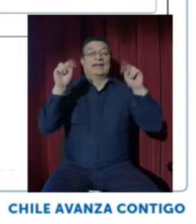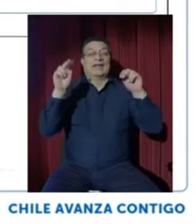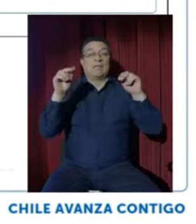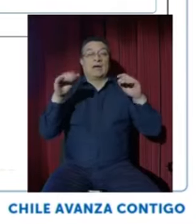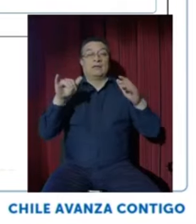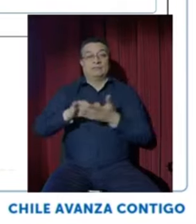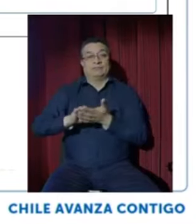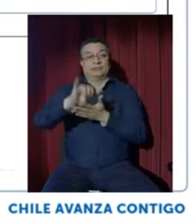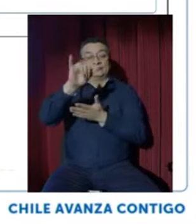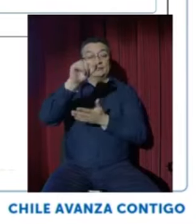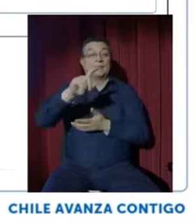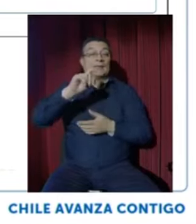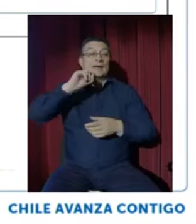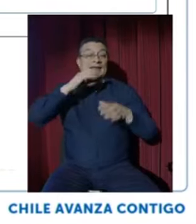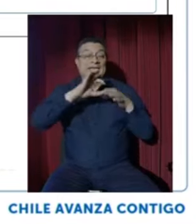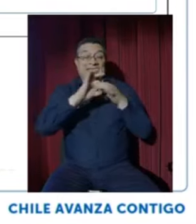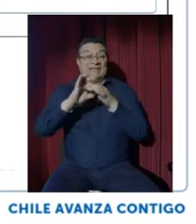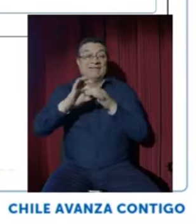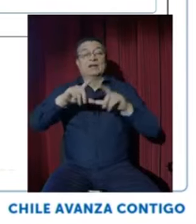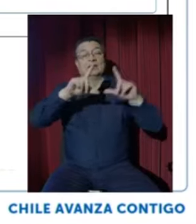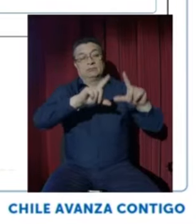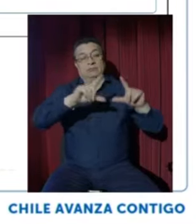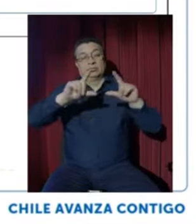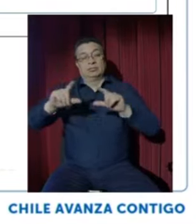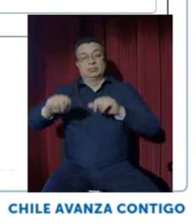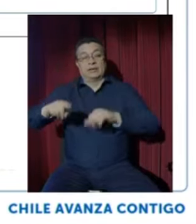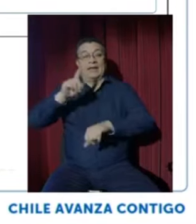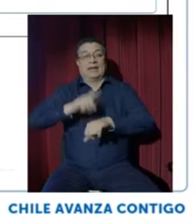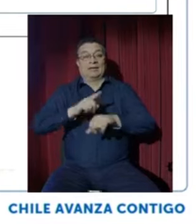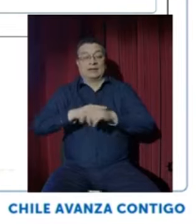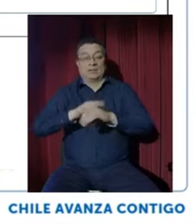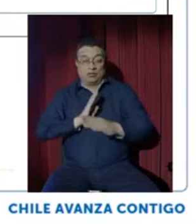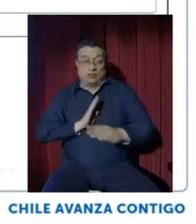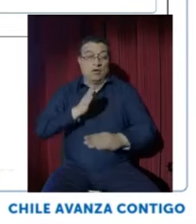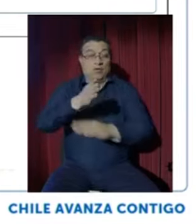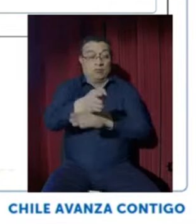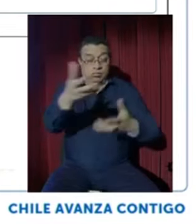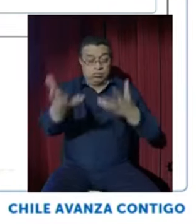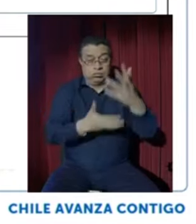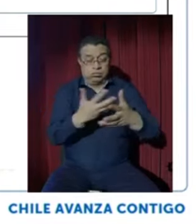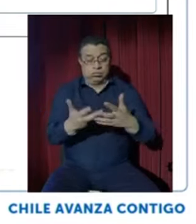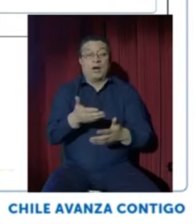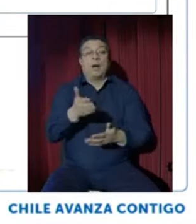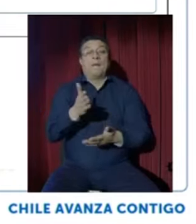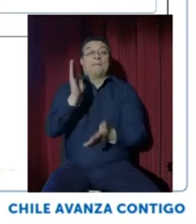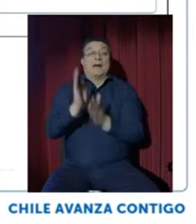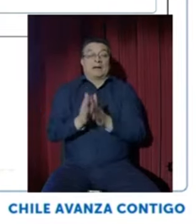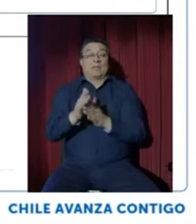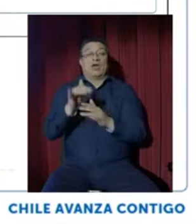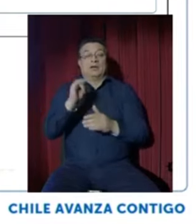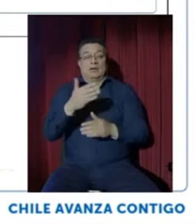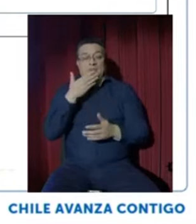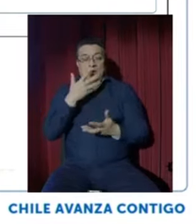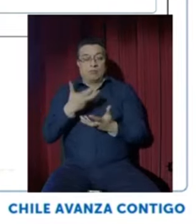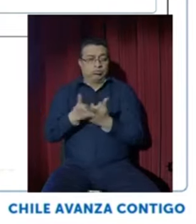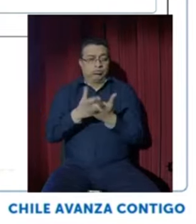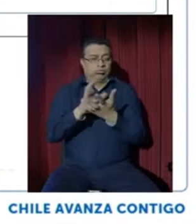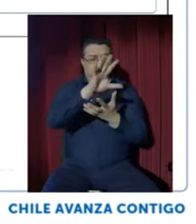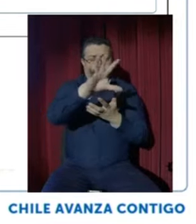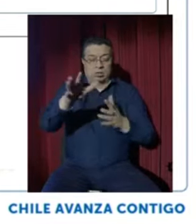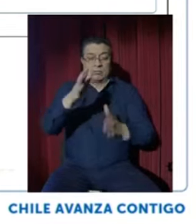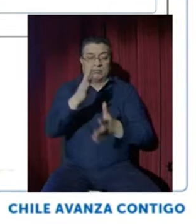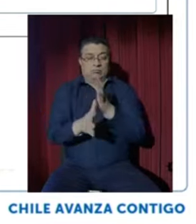que significa que también reduzcamos el tiempo de arribo a los incendios y mejorar la frecuencia también de los lanzamientos pero no